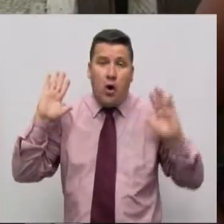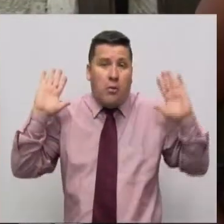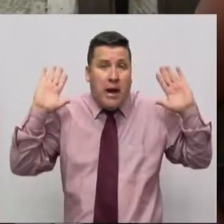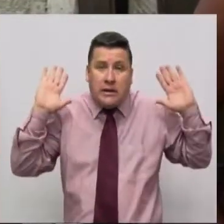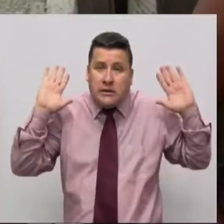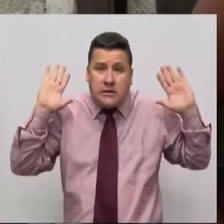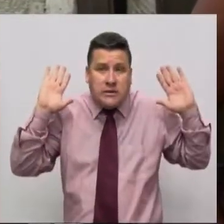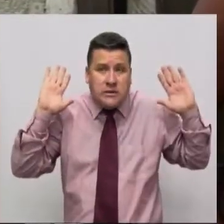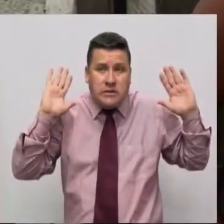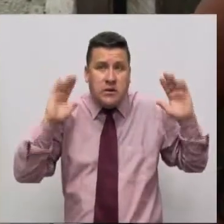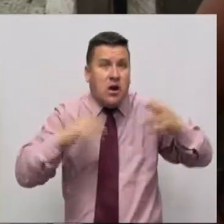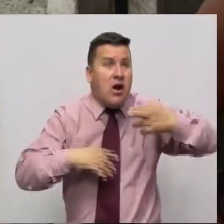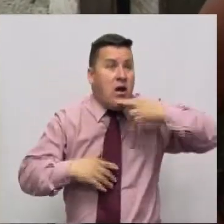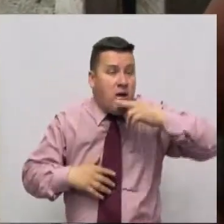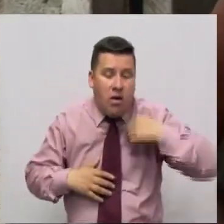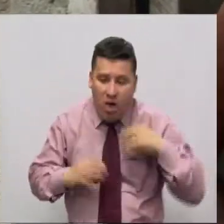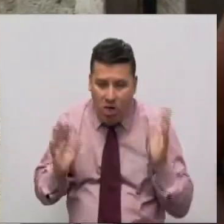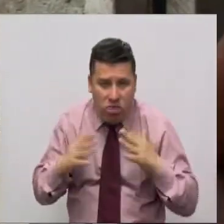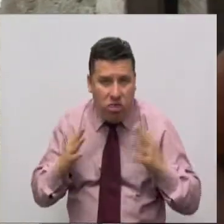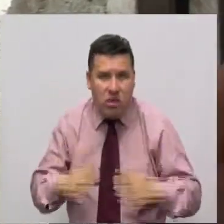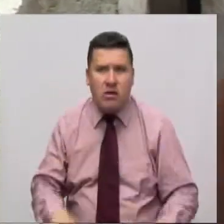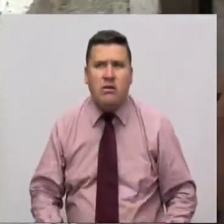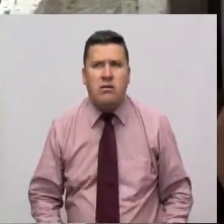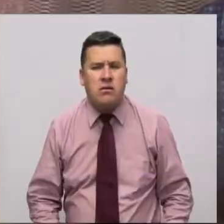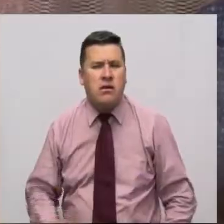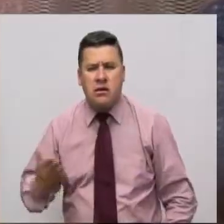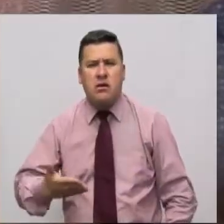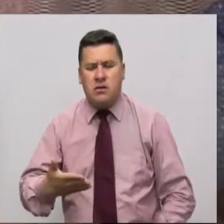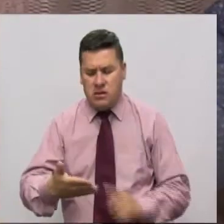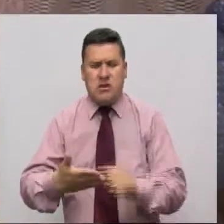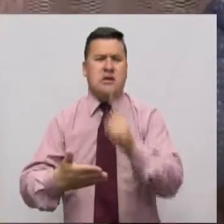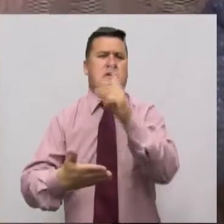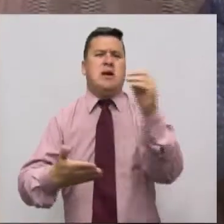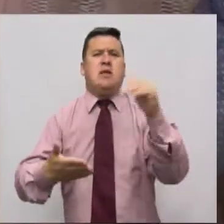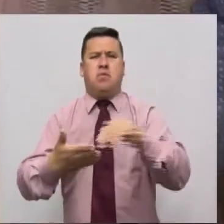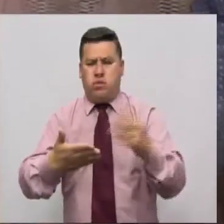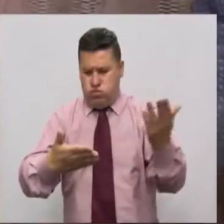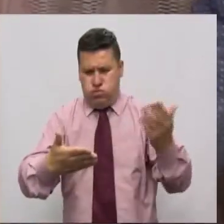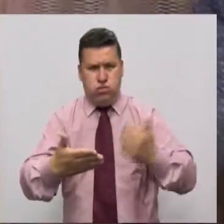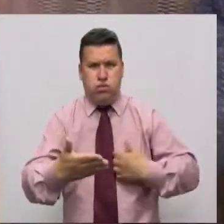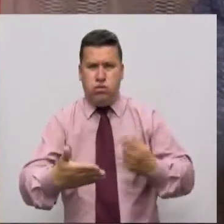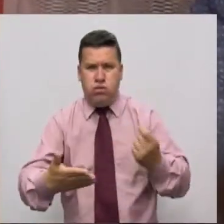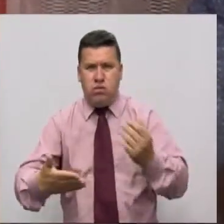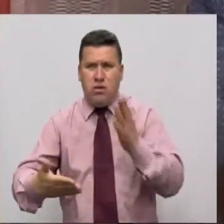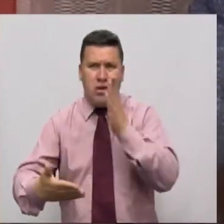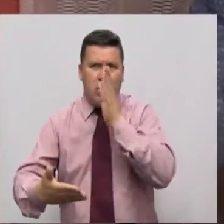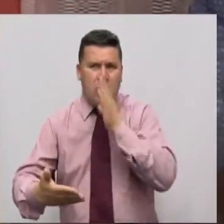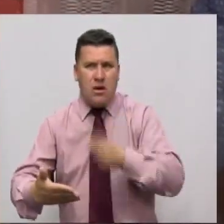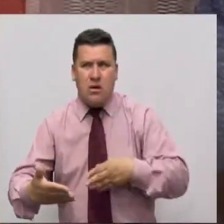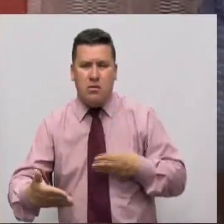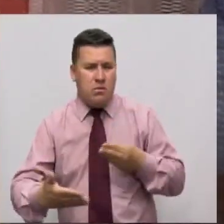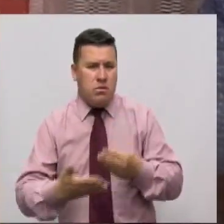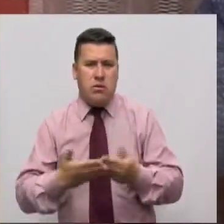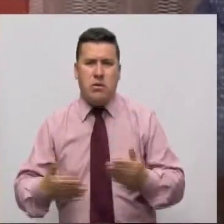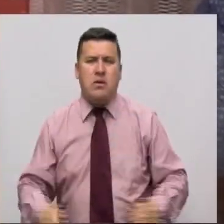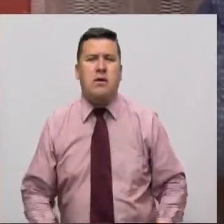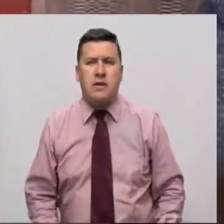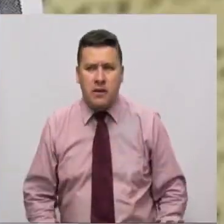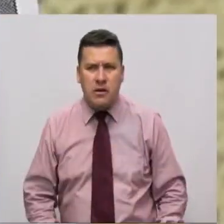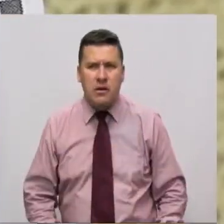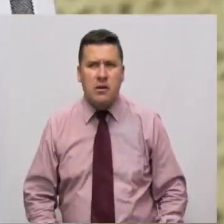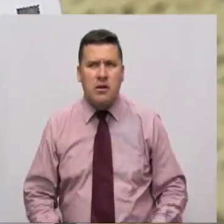más nada. No tengo más nada que puedo decir, una nevera ni más nada. Y bien lo recibo 100 y pico mil de pesos, donde uno tiene esa cantidad para uno